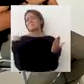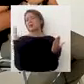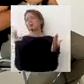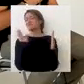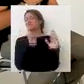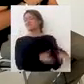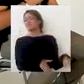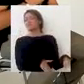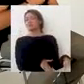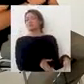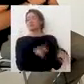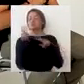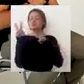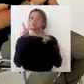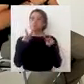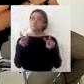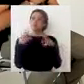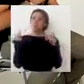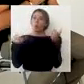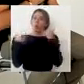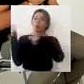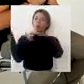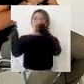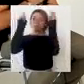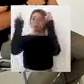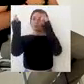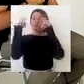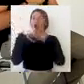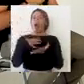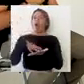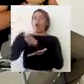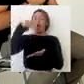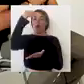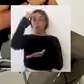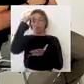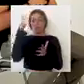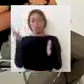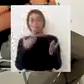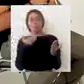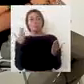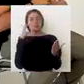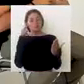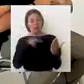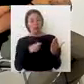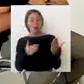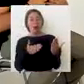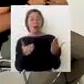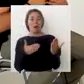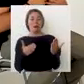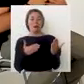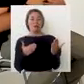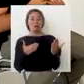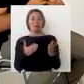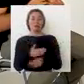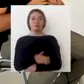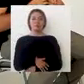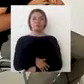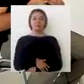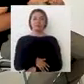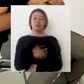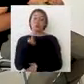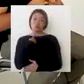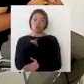Cuando conocí los juegos de rol, me tocó aprender a leer, aprender a cogerle el gusto